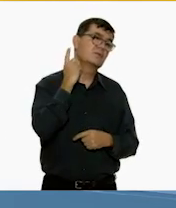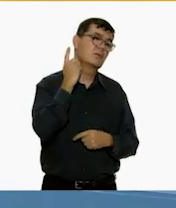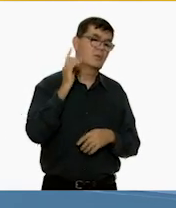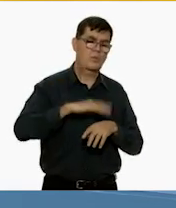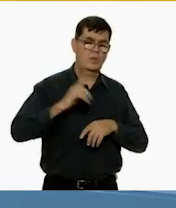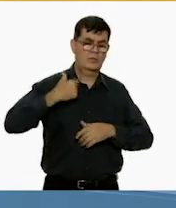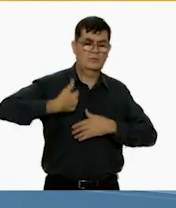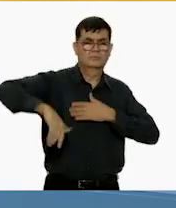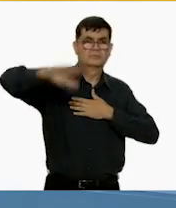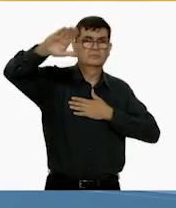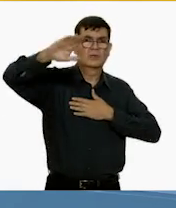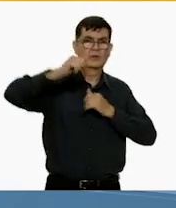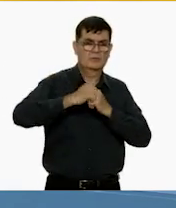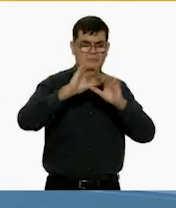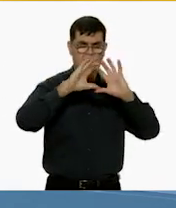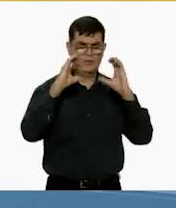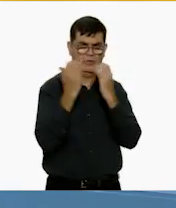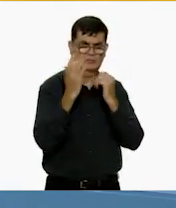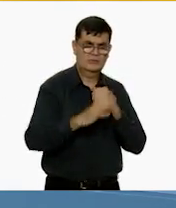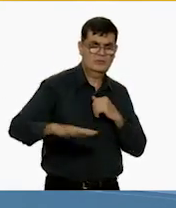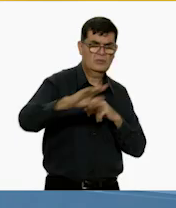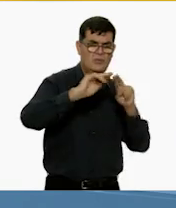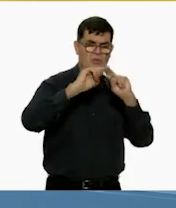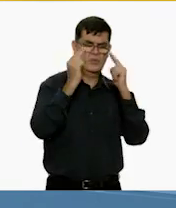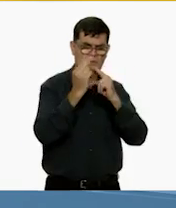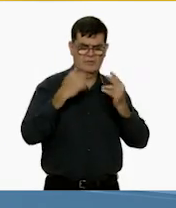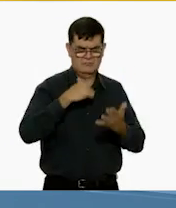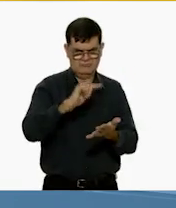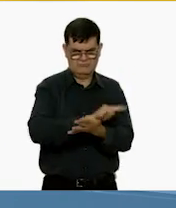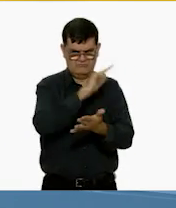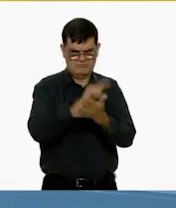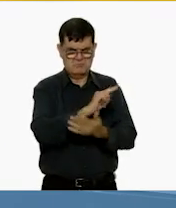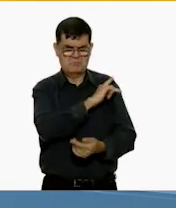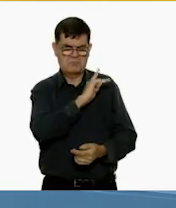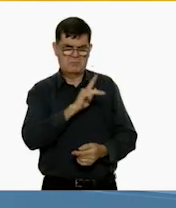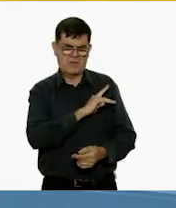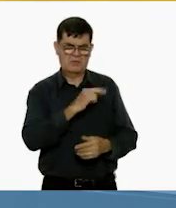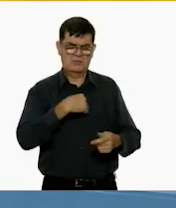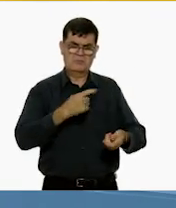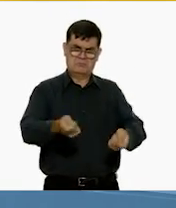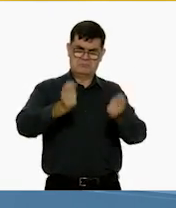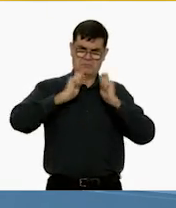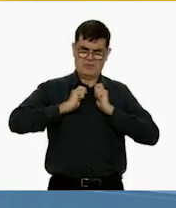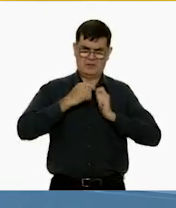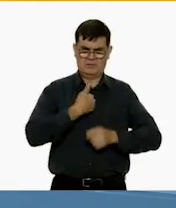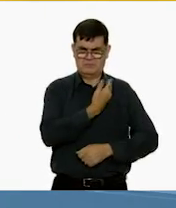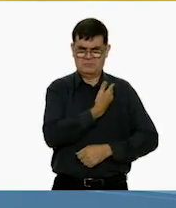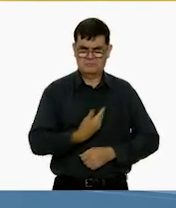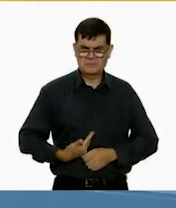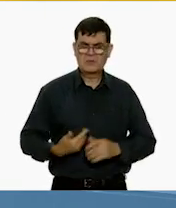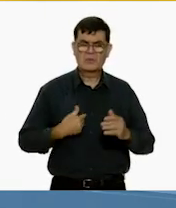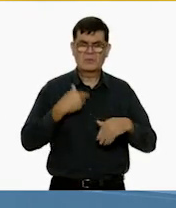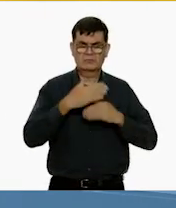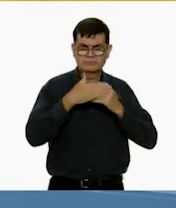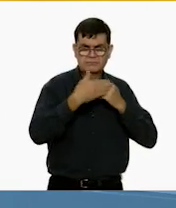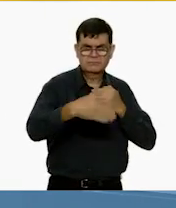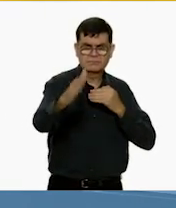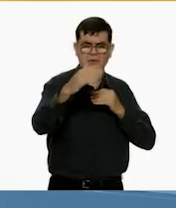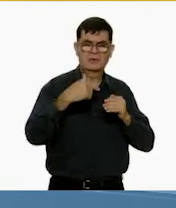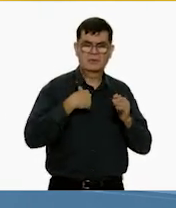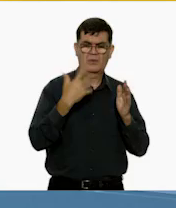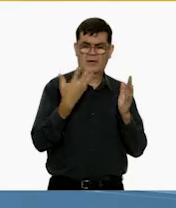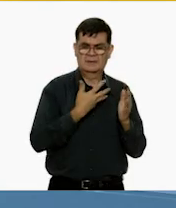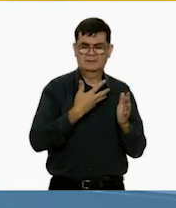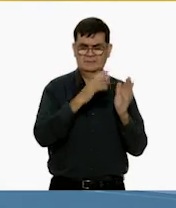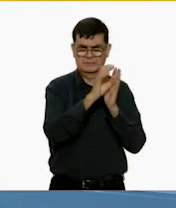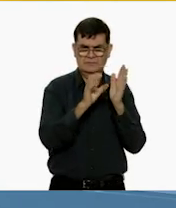protestar ante el Congreso de la Unión el desempeño leal y patriótico del difícil encargo que me confiriera por un nuevo periodo constitucional,